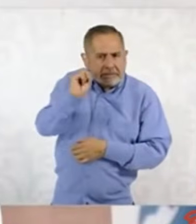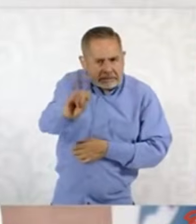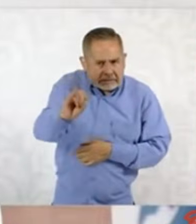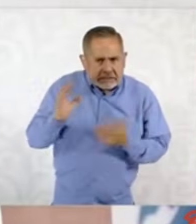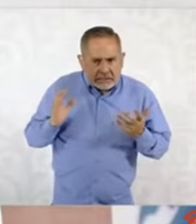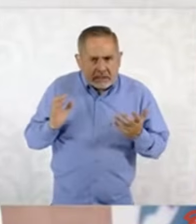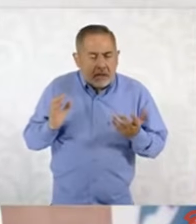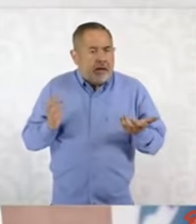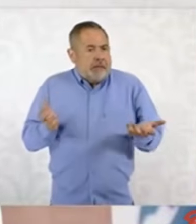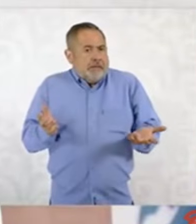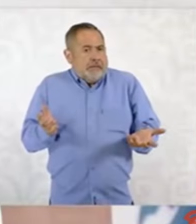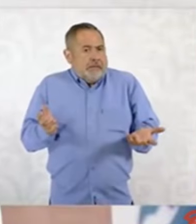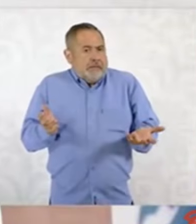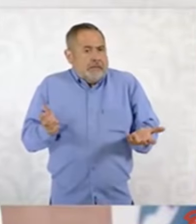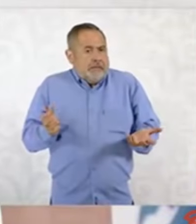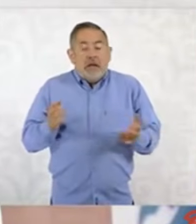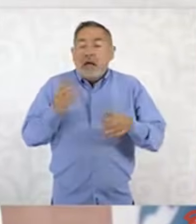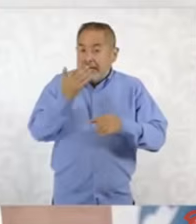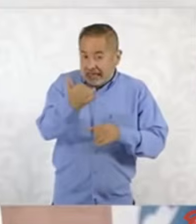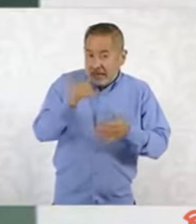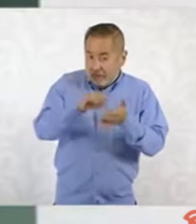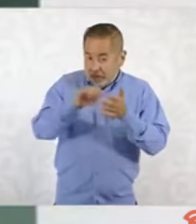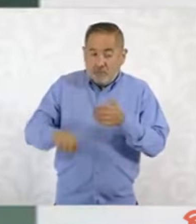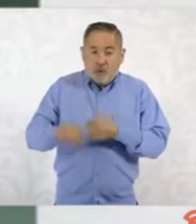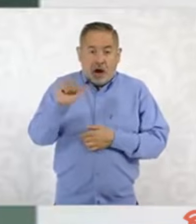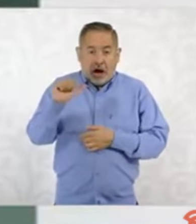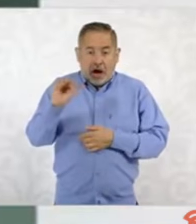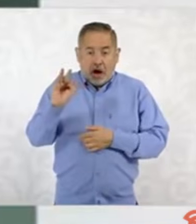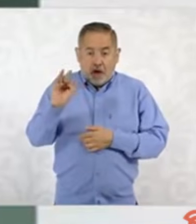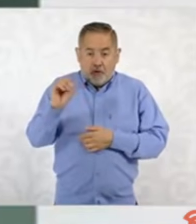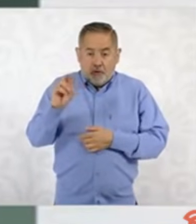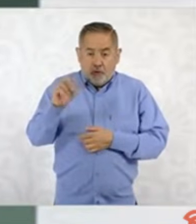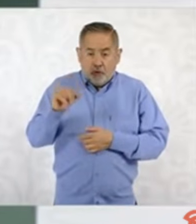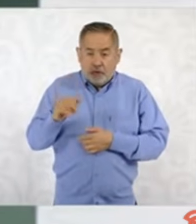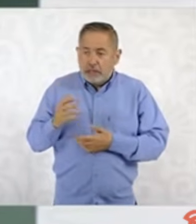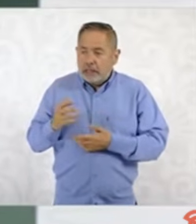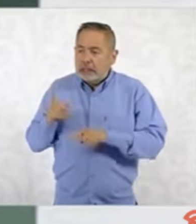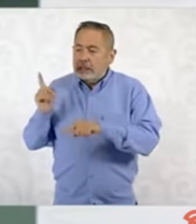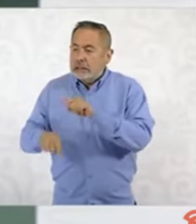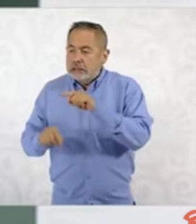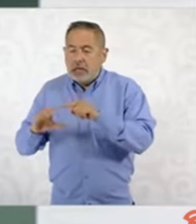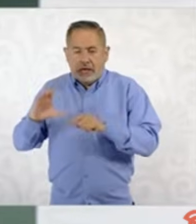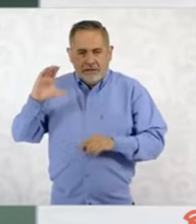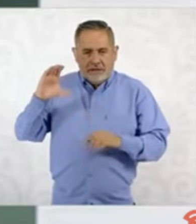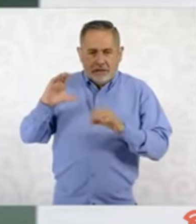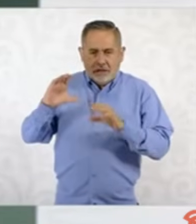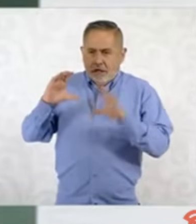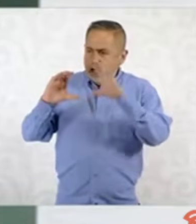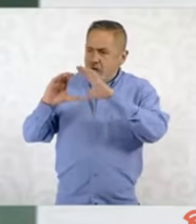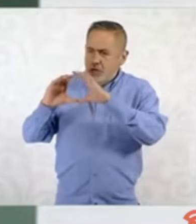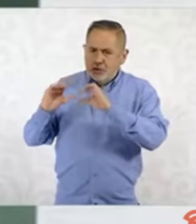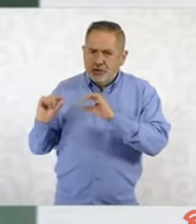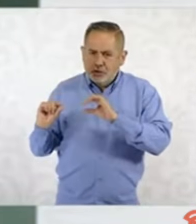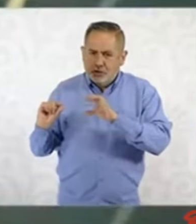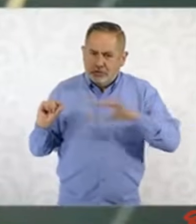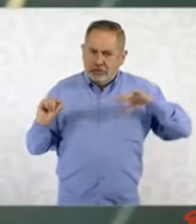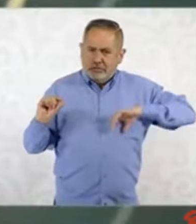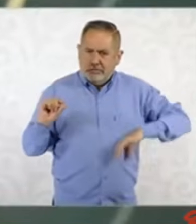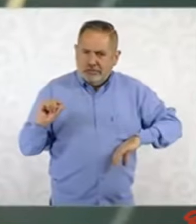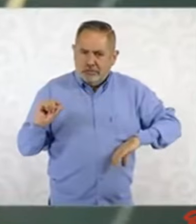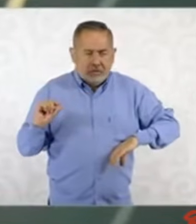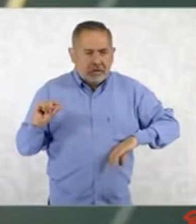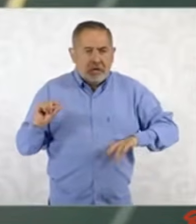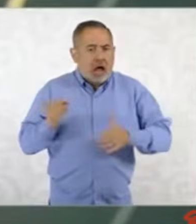las comisiones que cobran las AFORES. Un tercer punto es que se creó el Fondo de Pensiones para